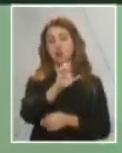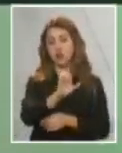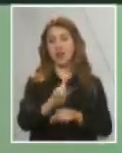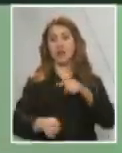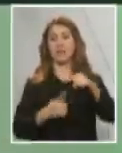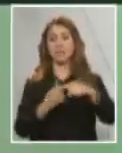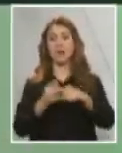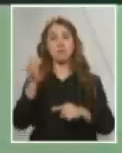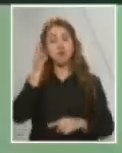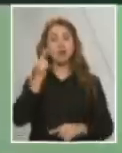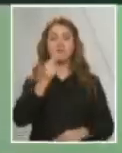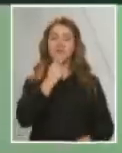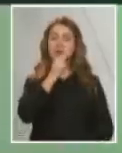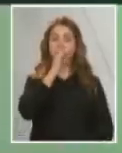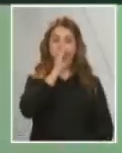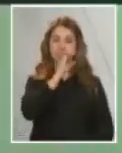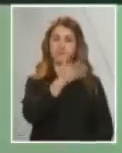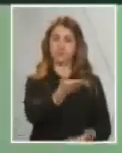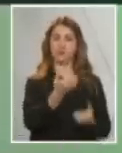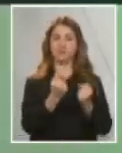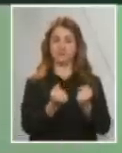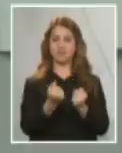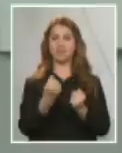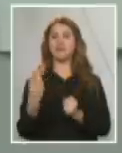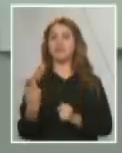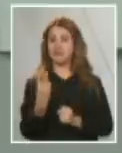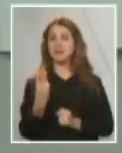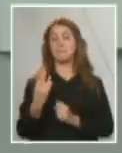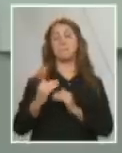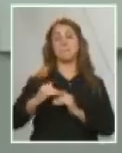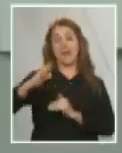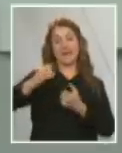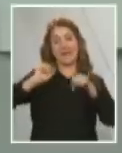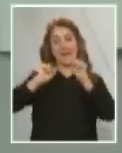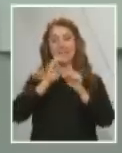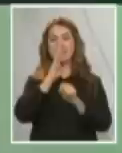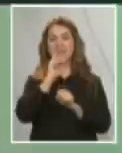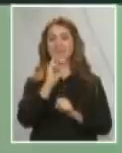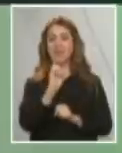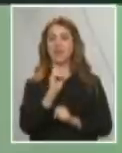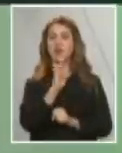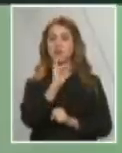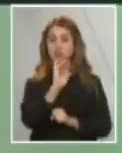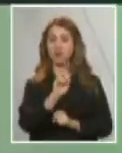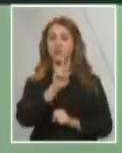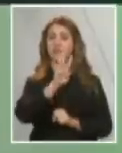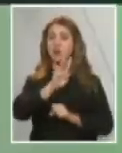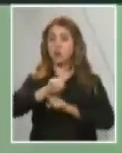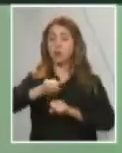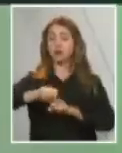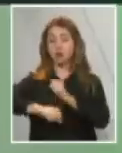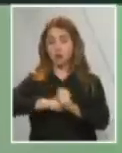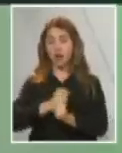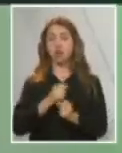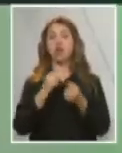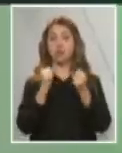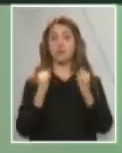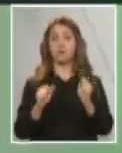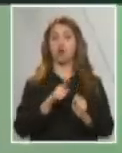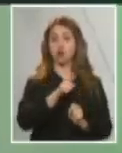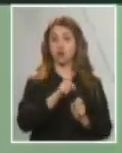ser mujeres de Concepción también, entonces por eso que tenemos mayoría en el panel de la región del Biobío, 24 años, deportista